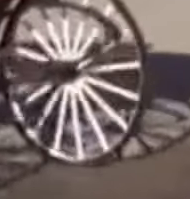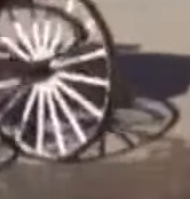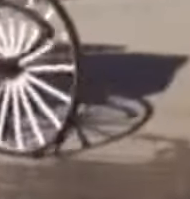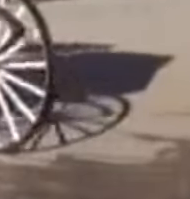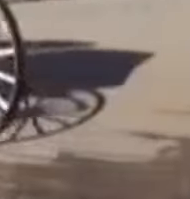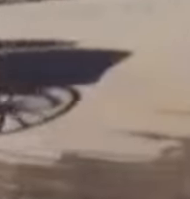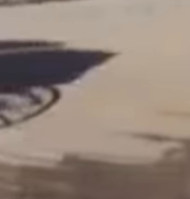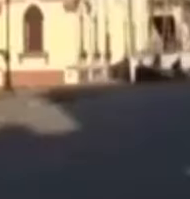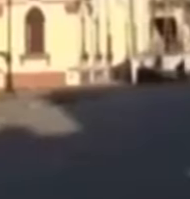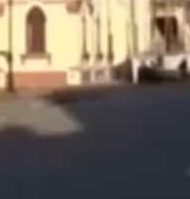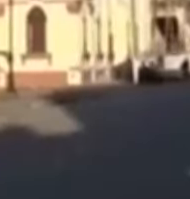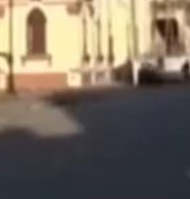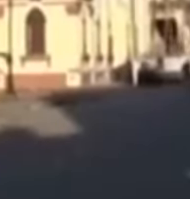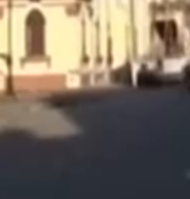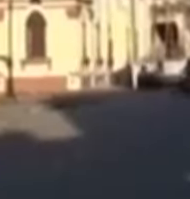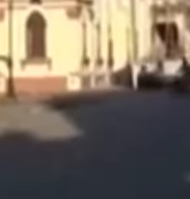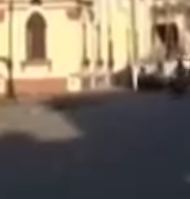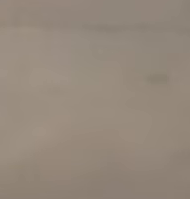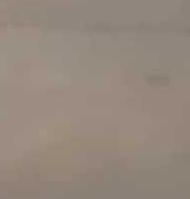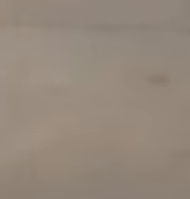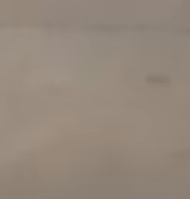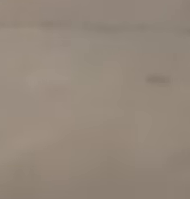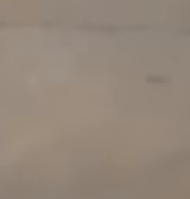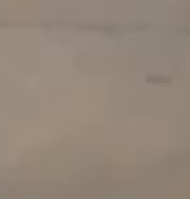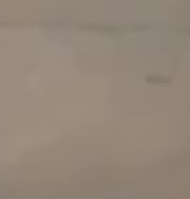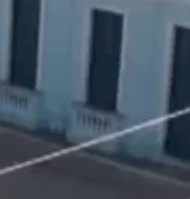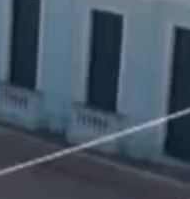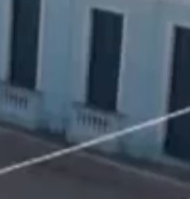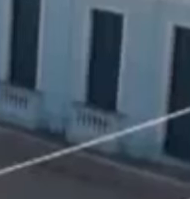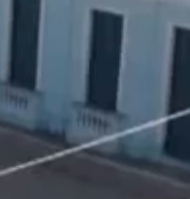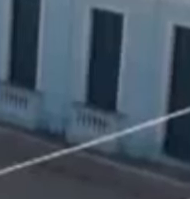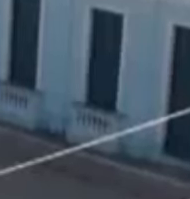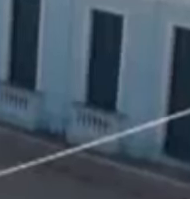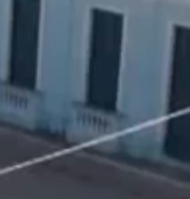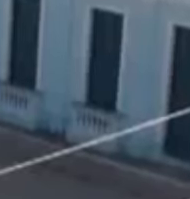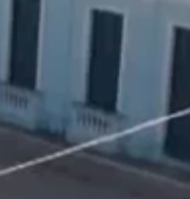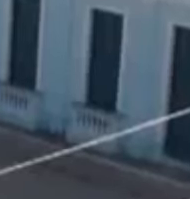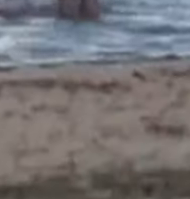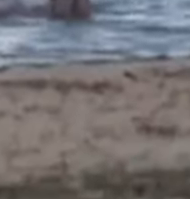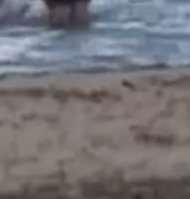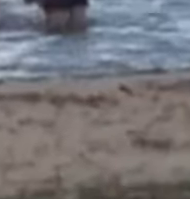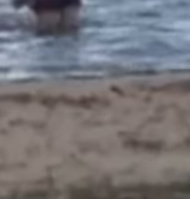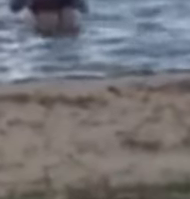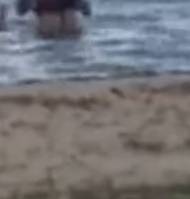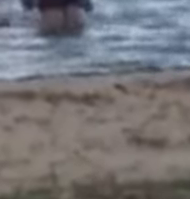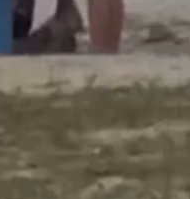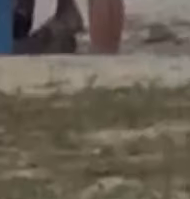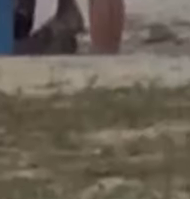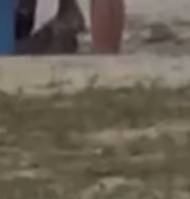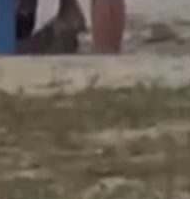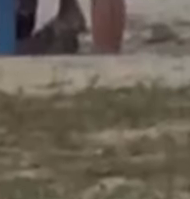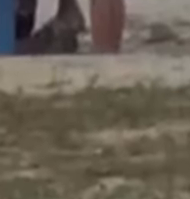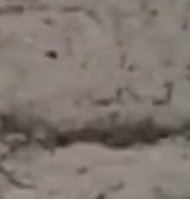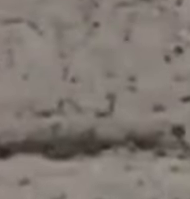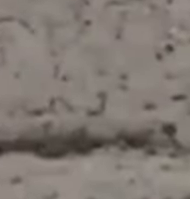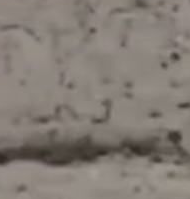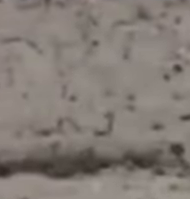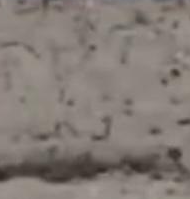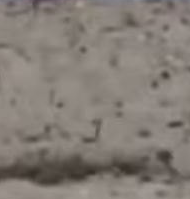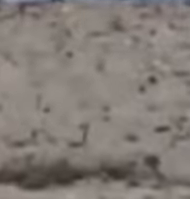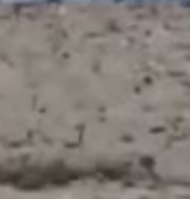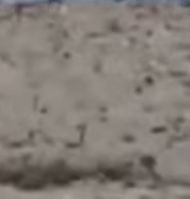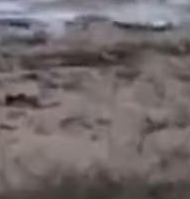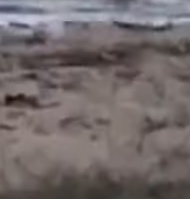Clara tienes el centro de mi universo y mi alma Tienes unas playas de